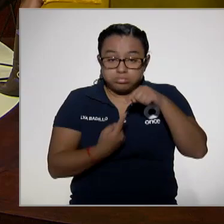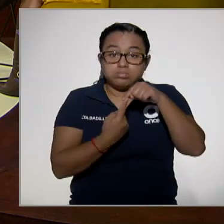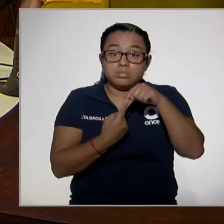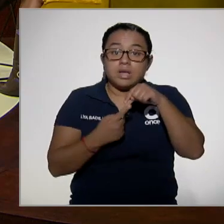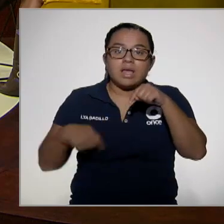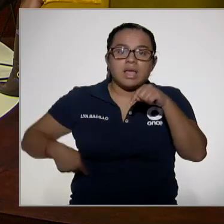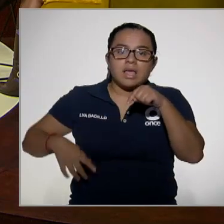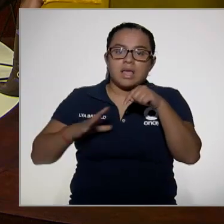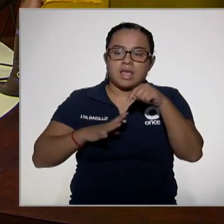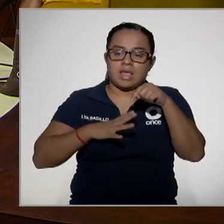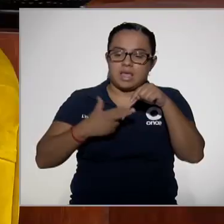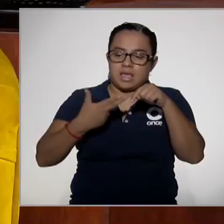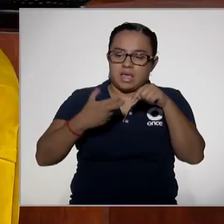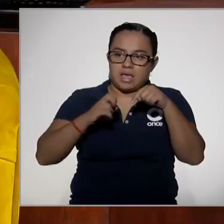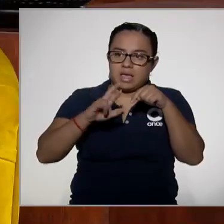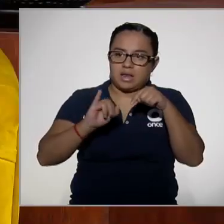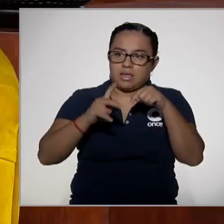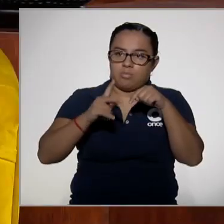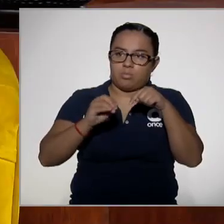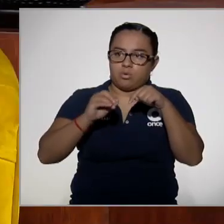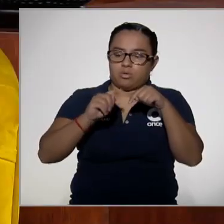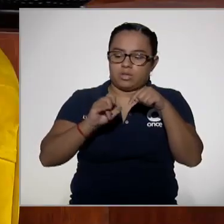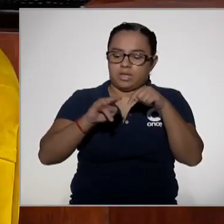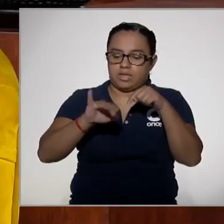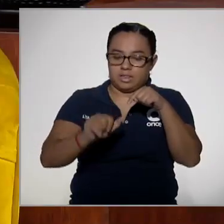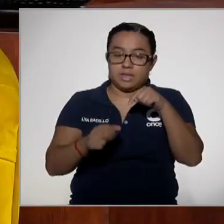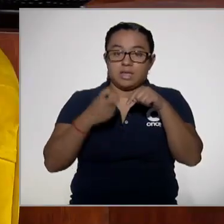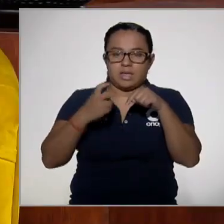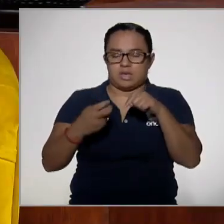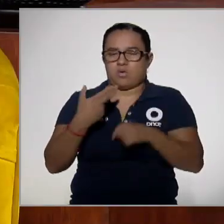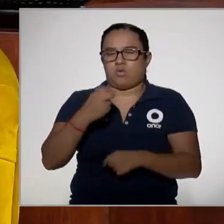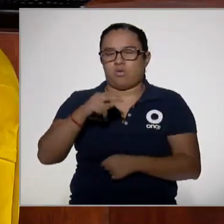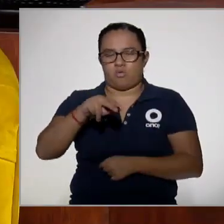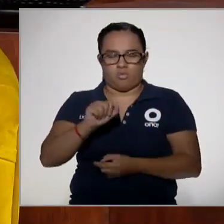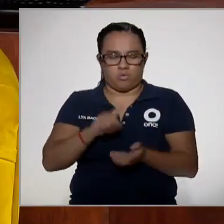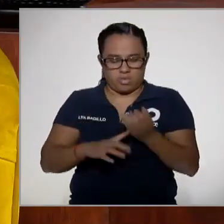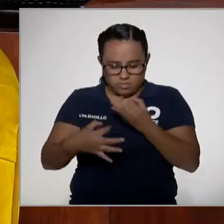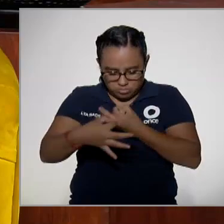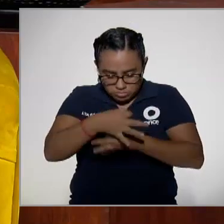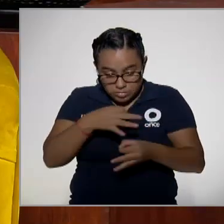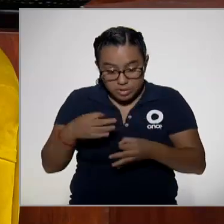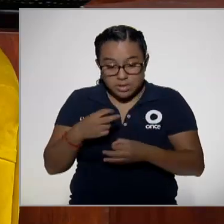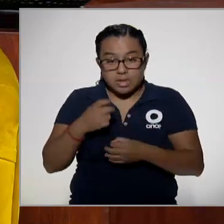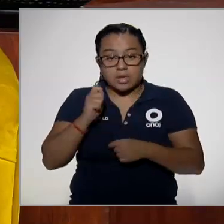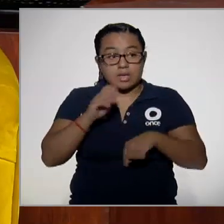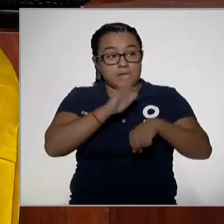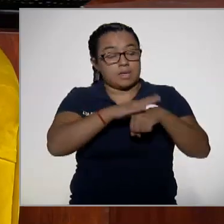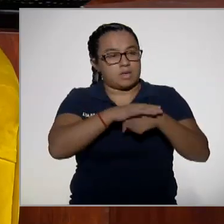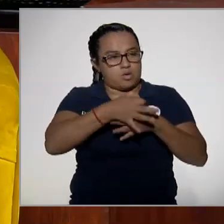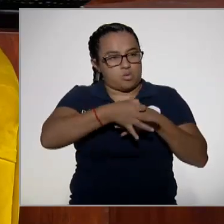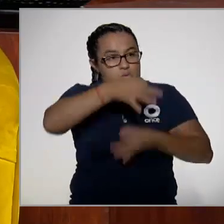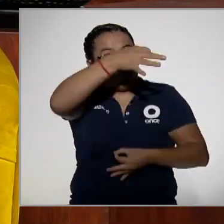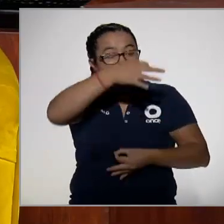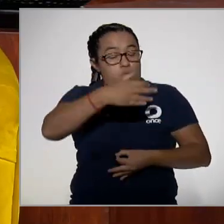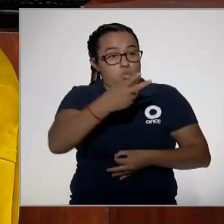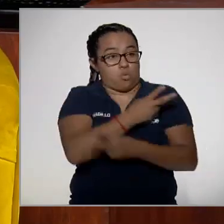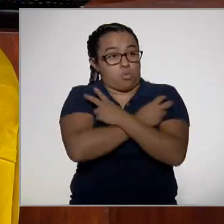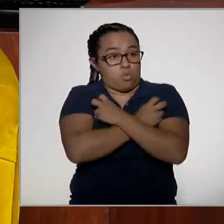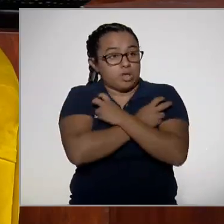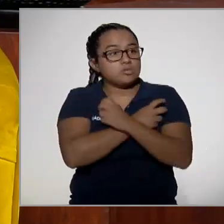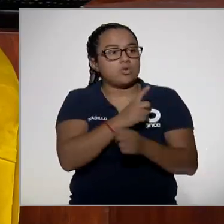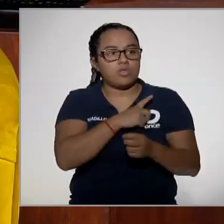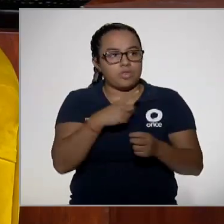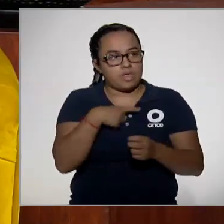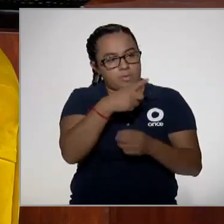segrega la eritropoyetina que es el principal hormona o la principal sustancia que le dice a la médula ósea que tiene que fabricar estos